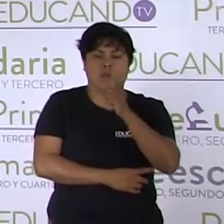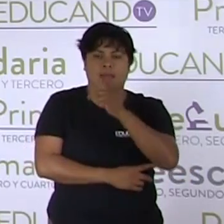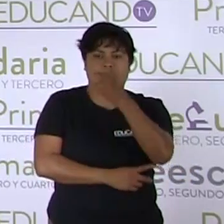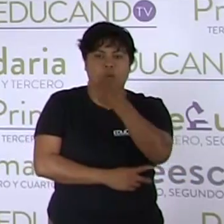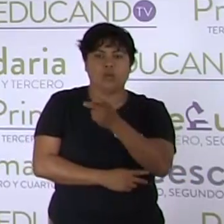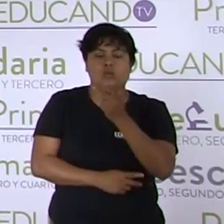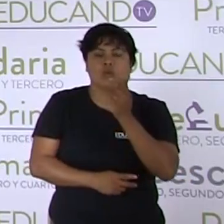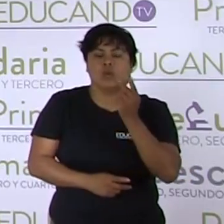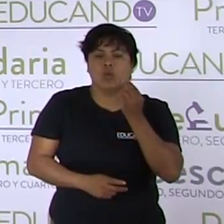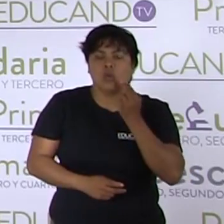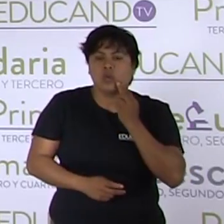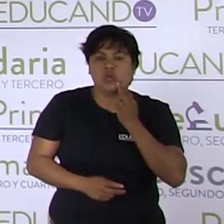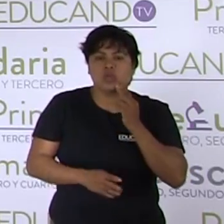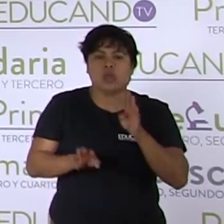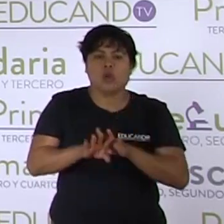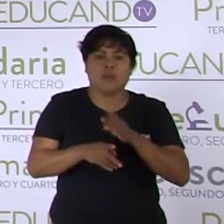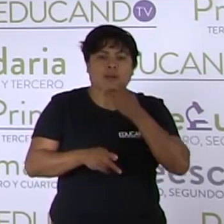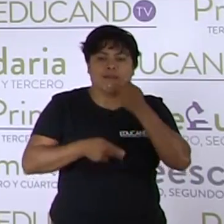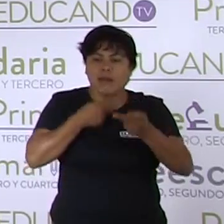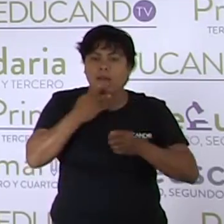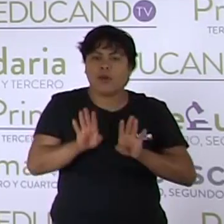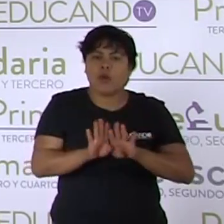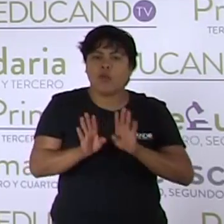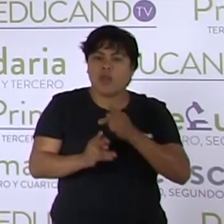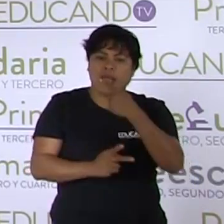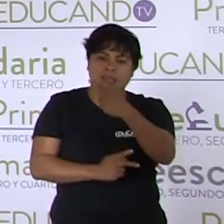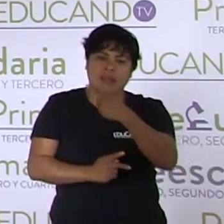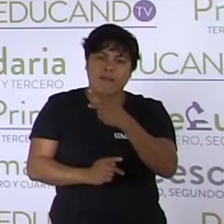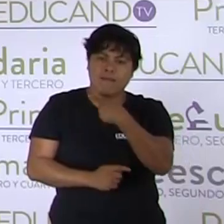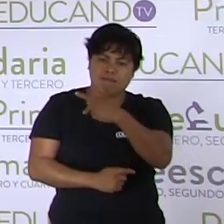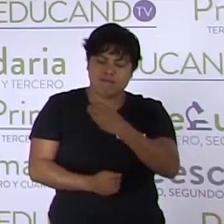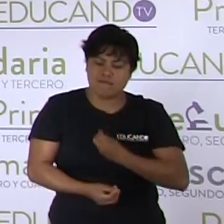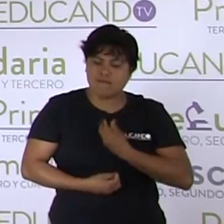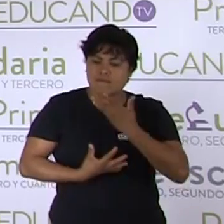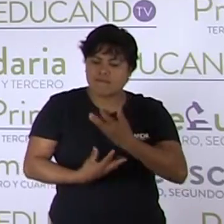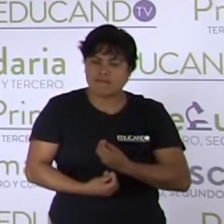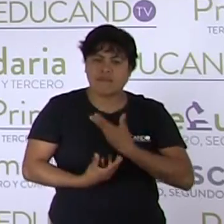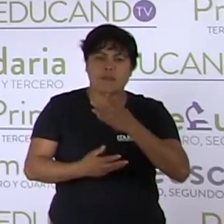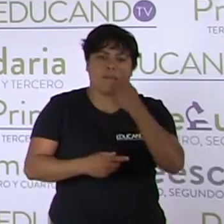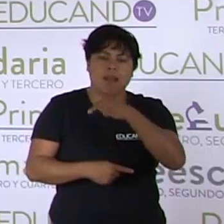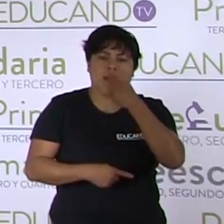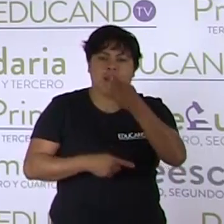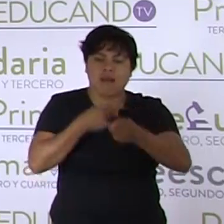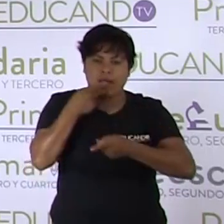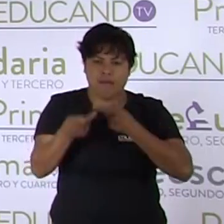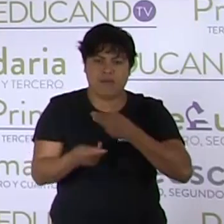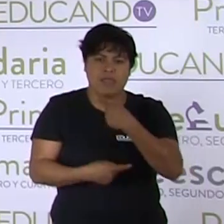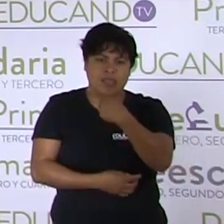ese vocabulario, ese léxico. Eso es importante, porque